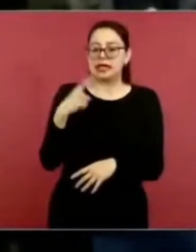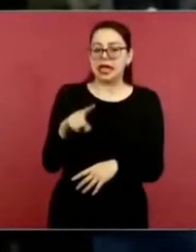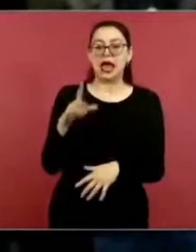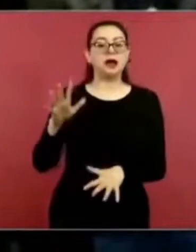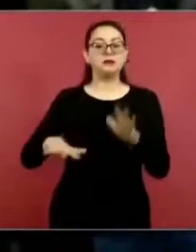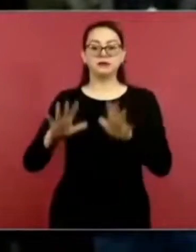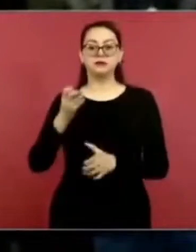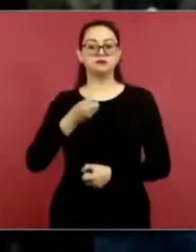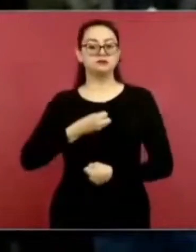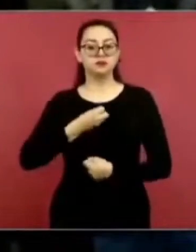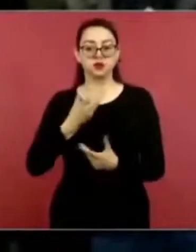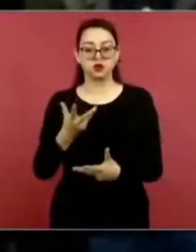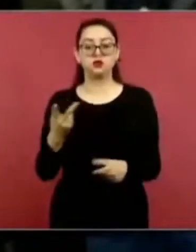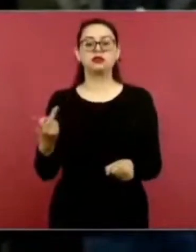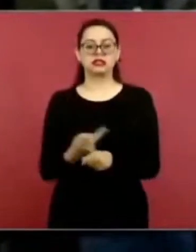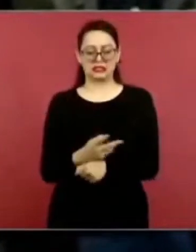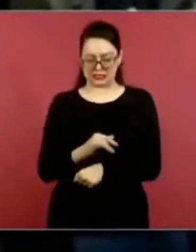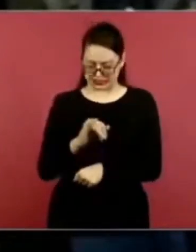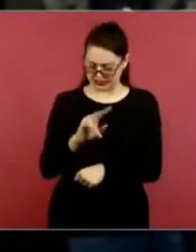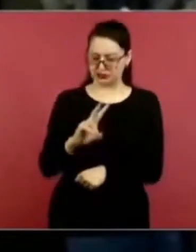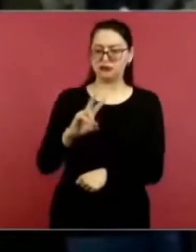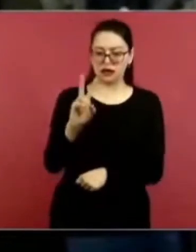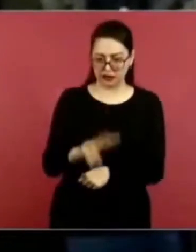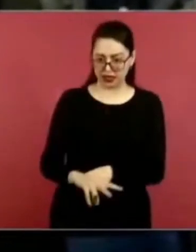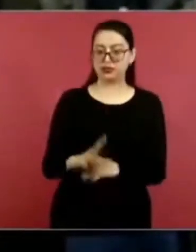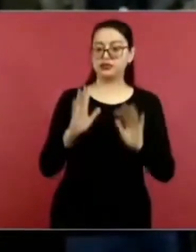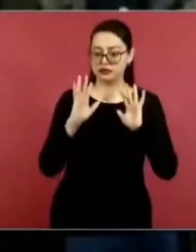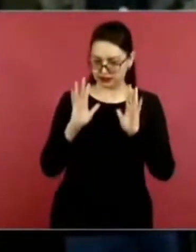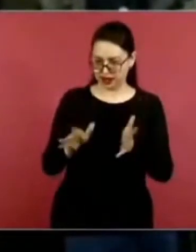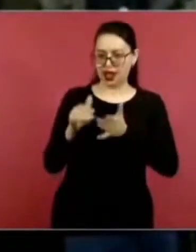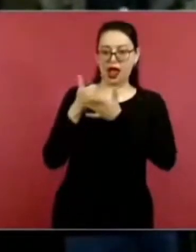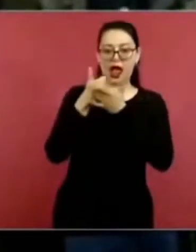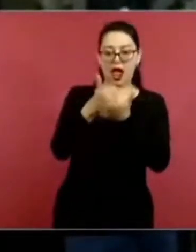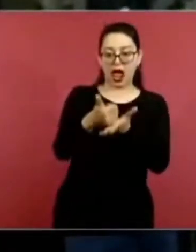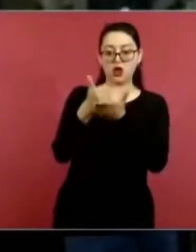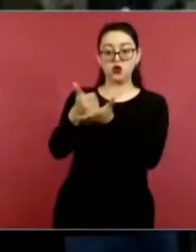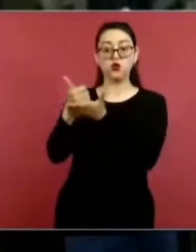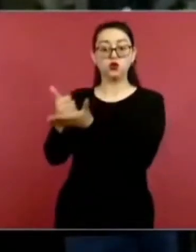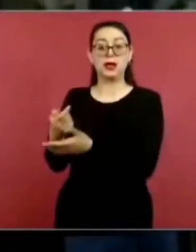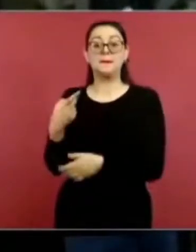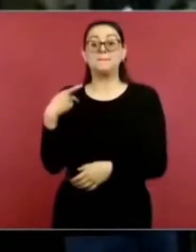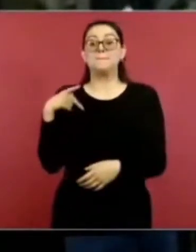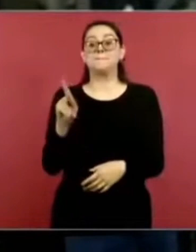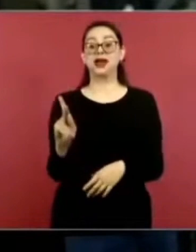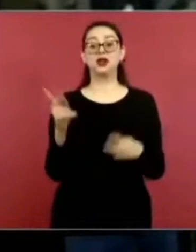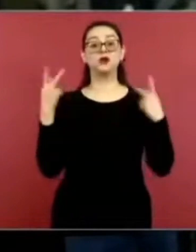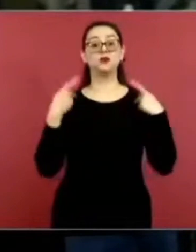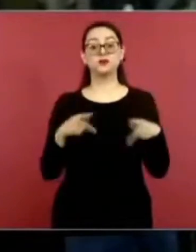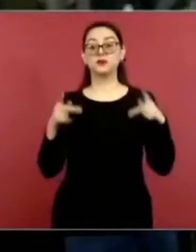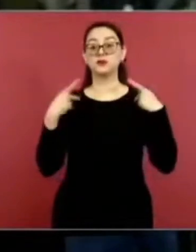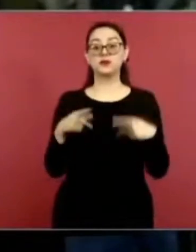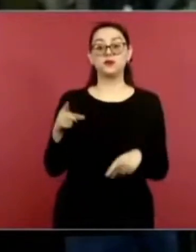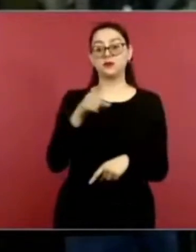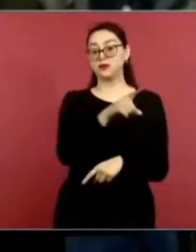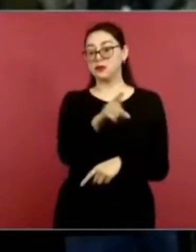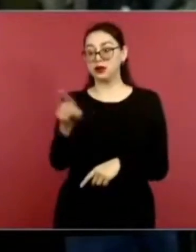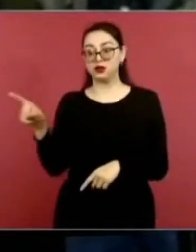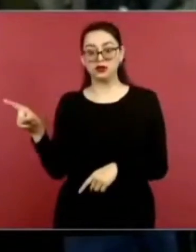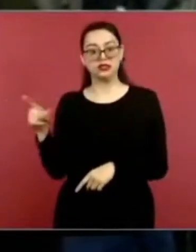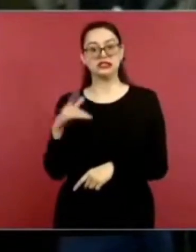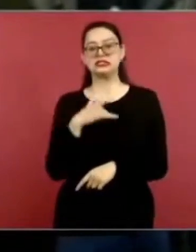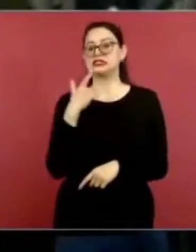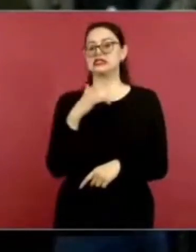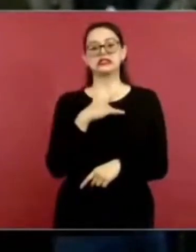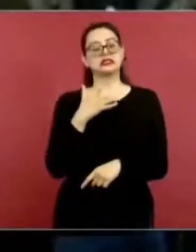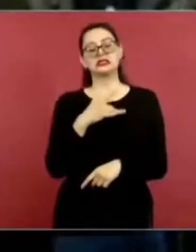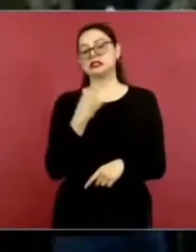bien la ayuda ya está llegando, pues ellos siguen pensando y consideran, y lo entendemos porque la situación que están viviendo,